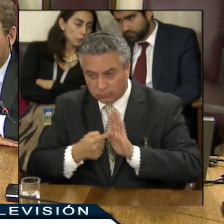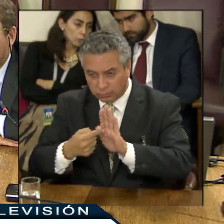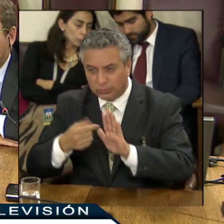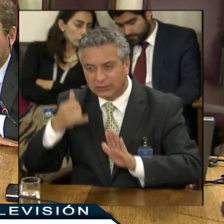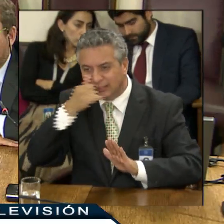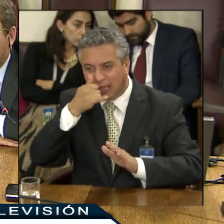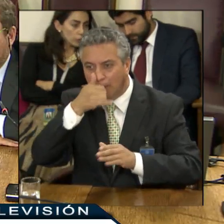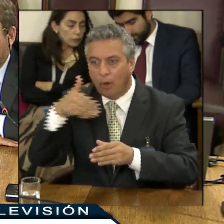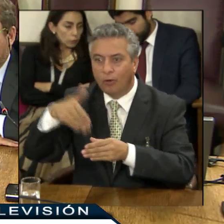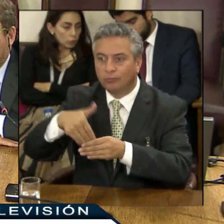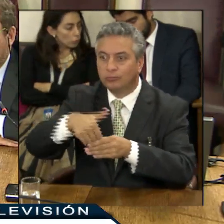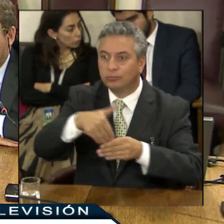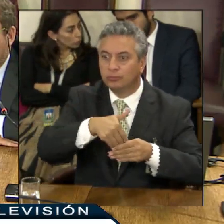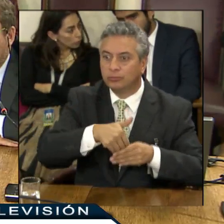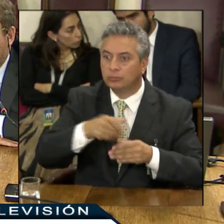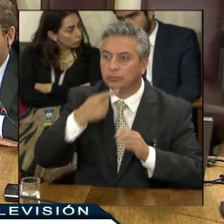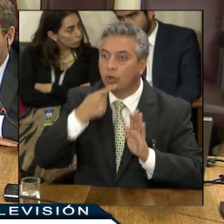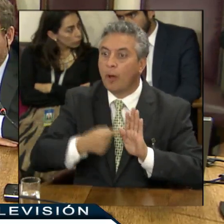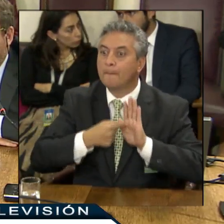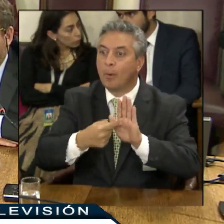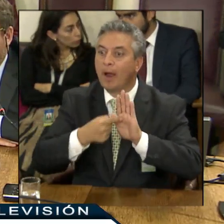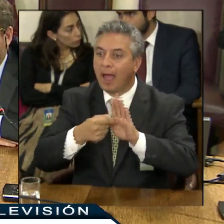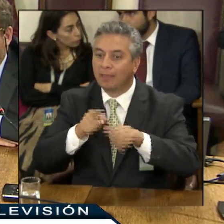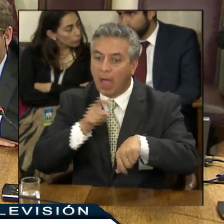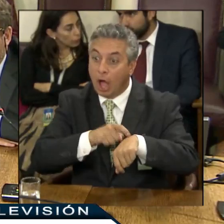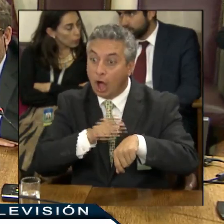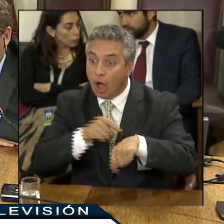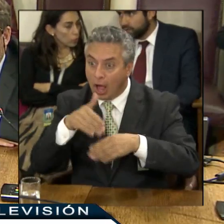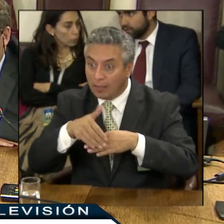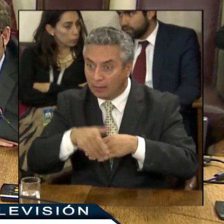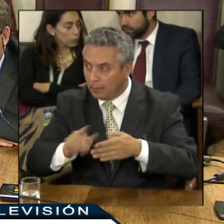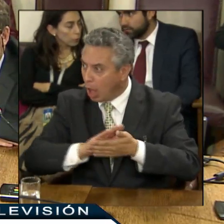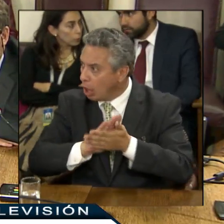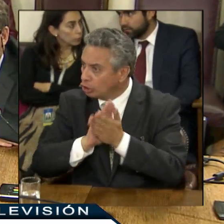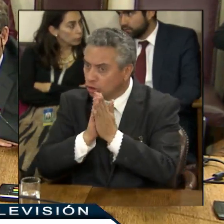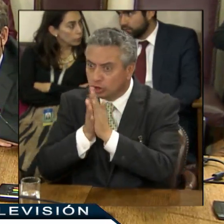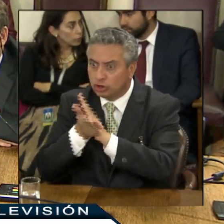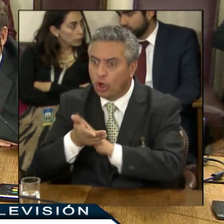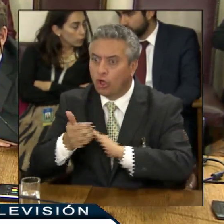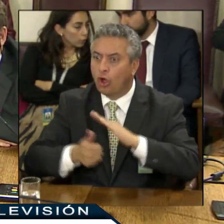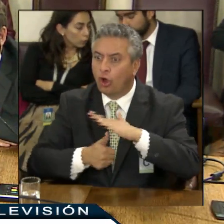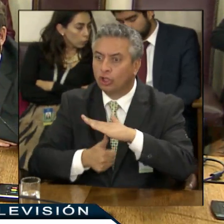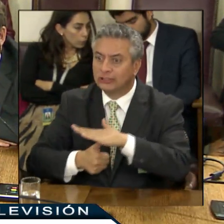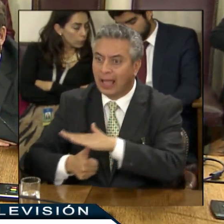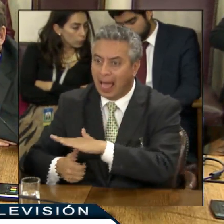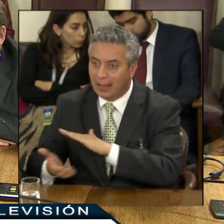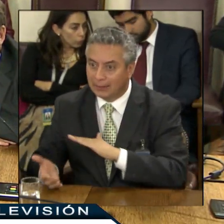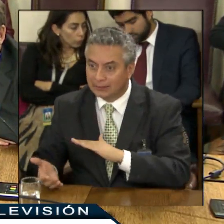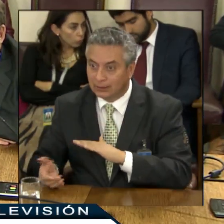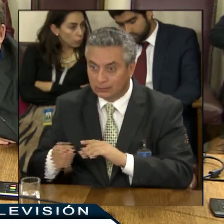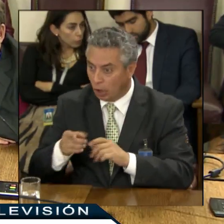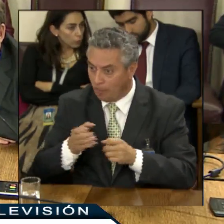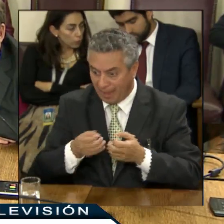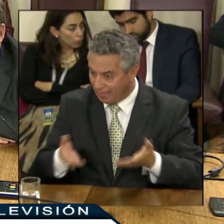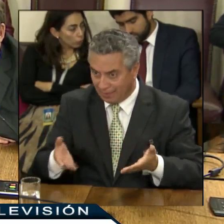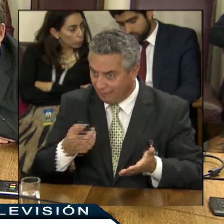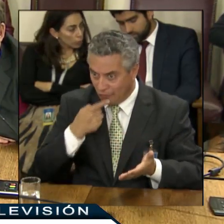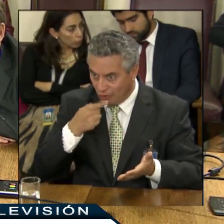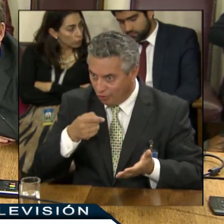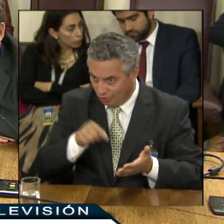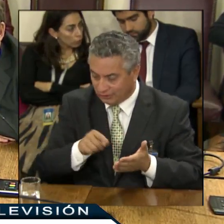tiempos electorales de que se pasara propaganda las horas Premium para todos los concejales eso no solamente es operativo sino que